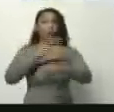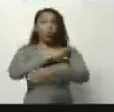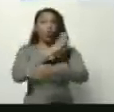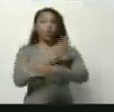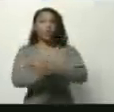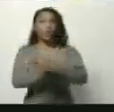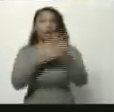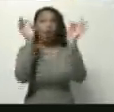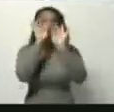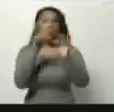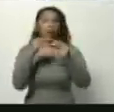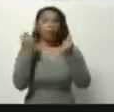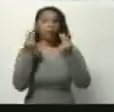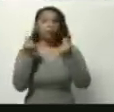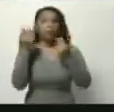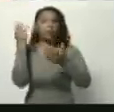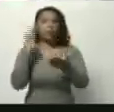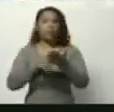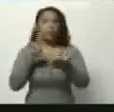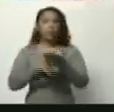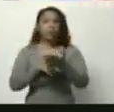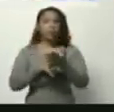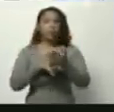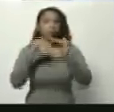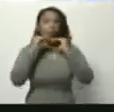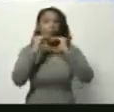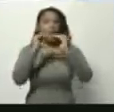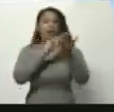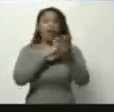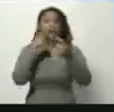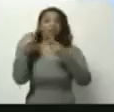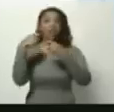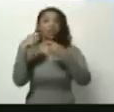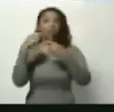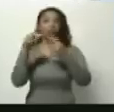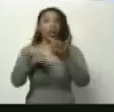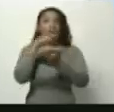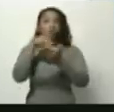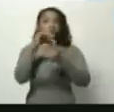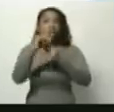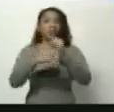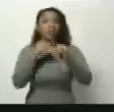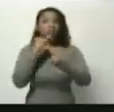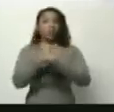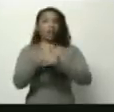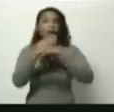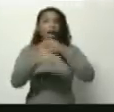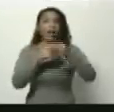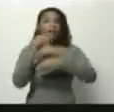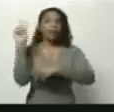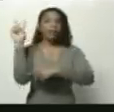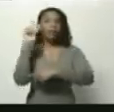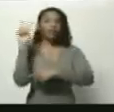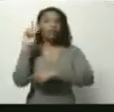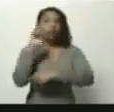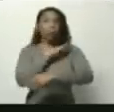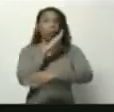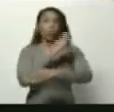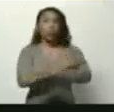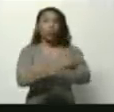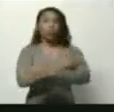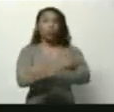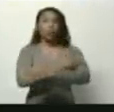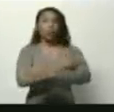economía real, ampliar los horizontes comerciales con inversión nacional e internacional y consolidar la Venezuela potencia con la agenda